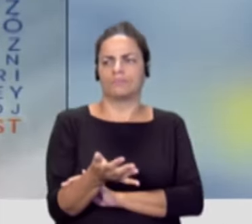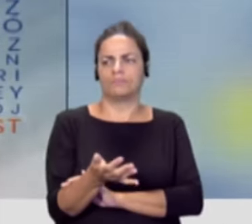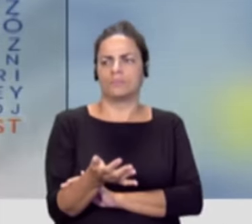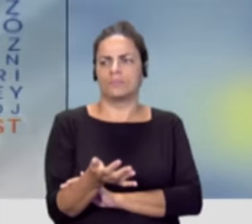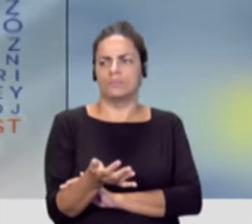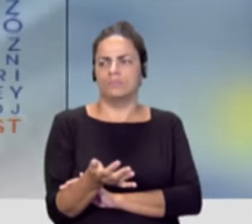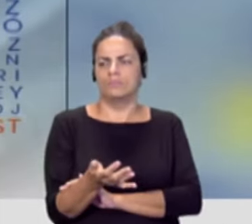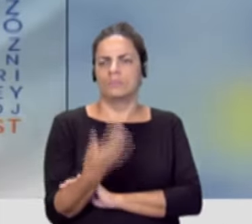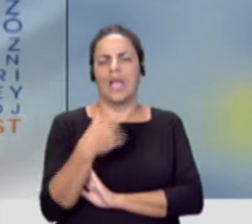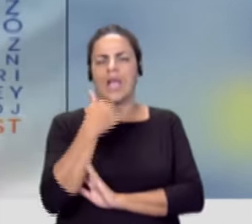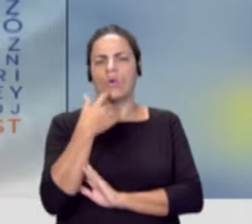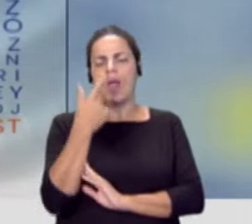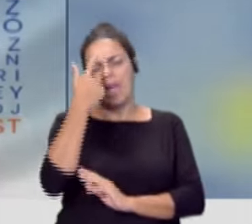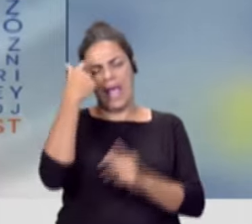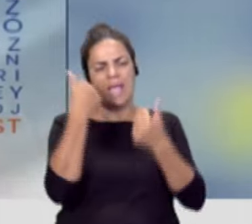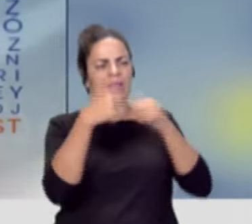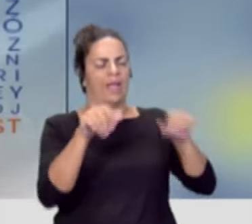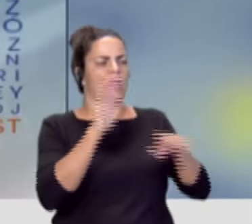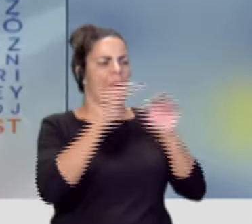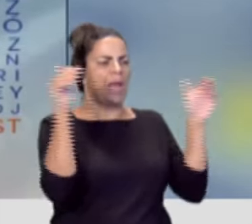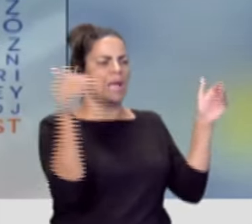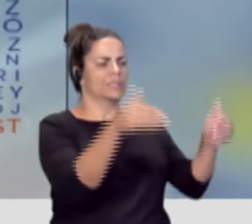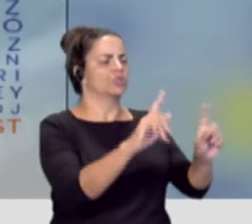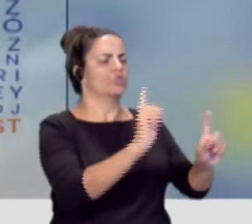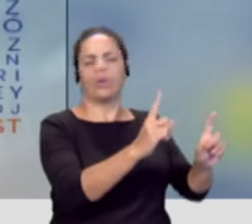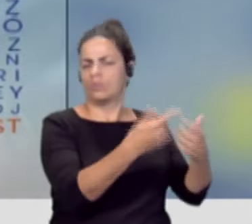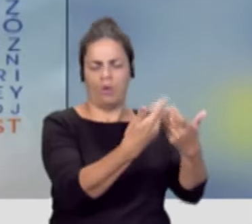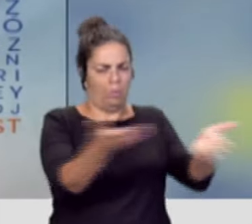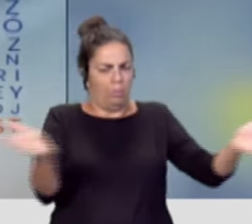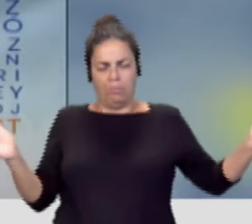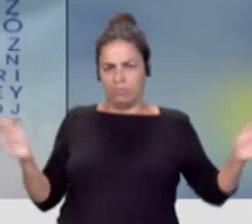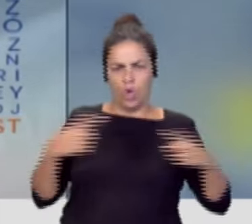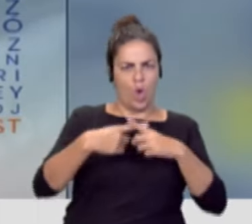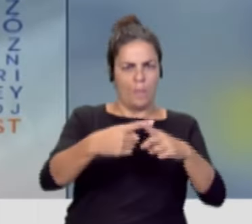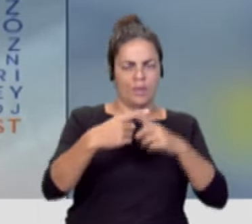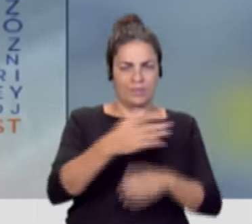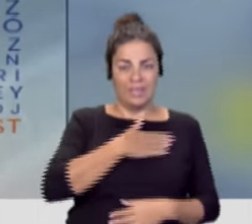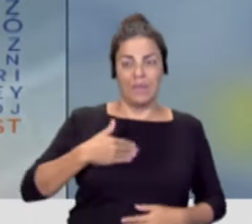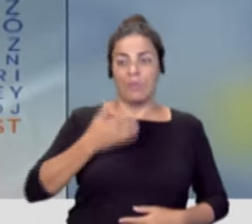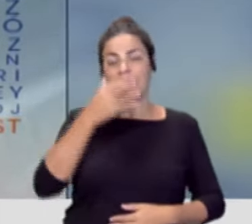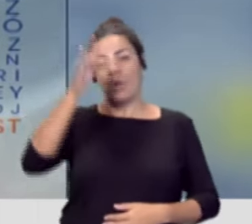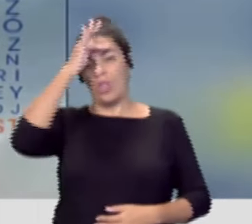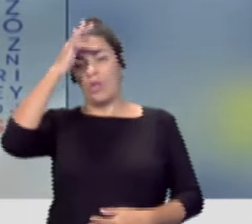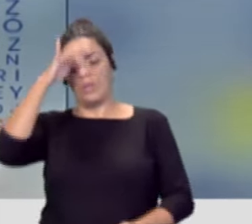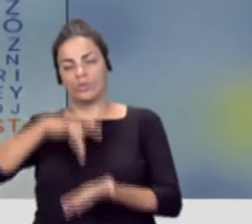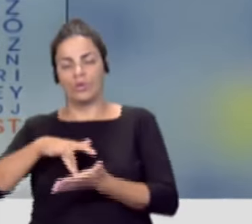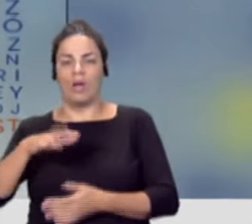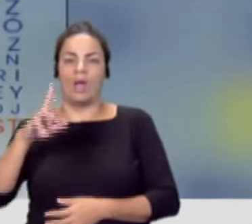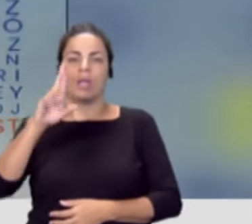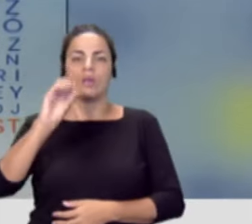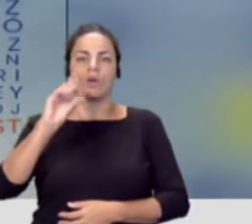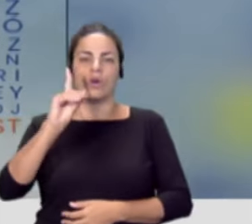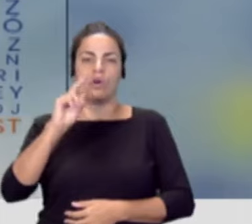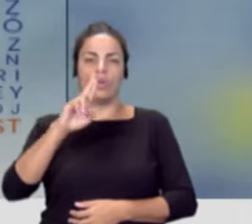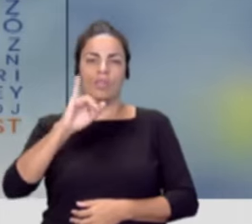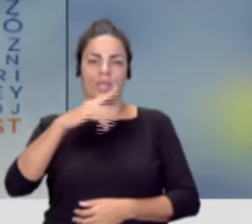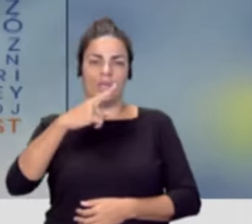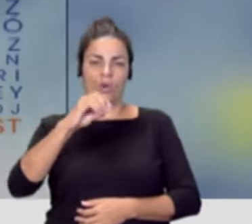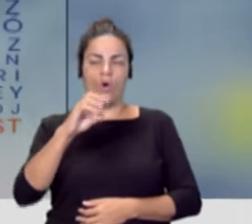poniendo una etiqueta, estamos rompiendo esas etiquetas, estamos queriendo compartir. Tenemos el domingo a Rodrigo Cuevas en el Palacio de Formación en